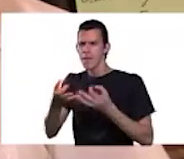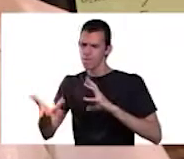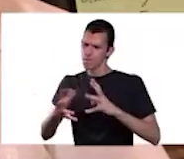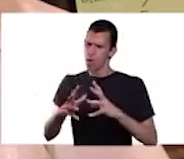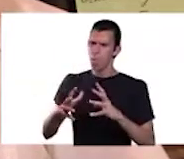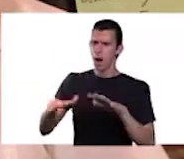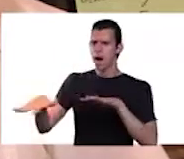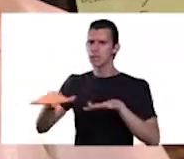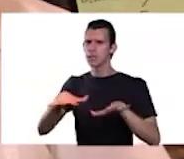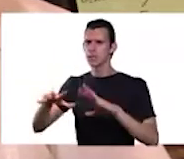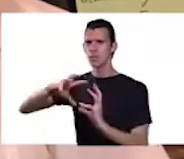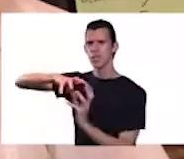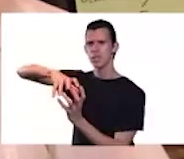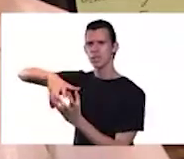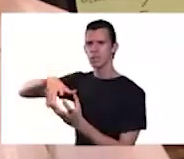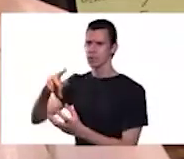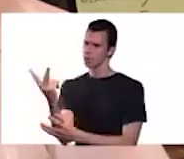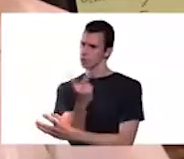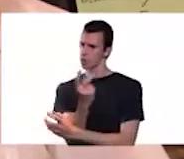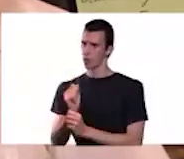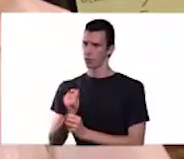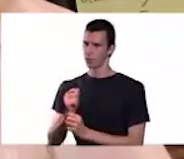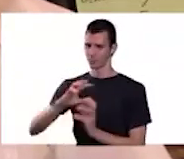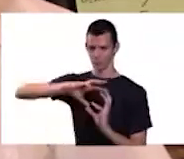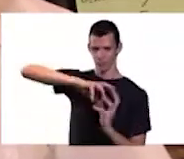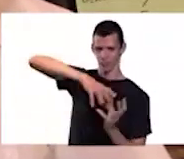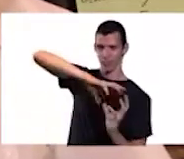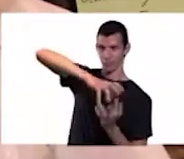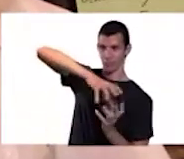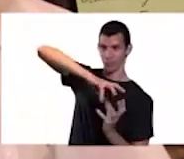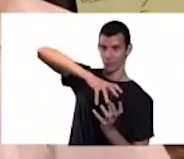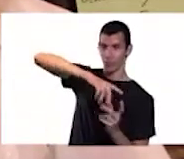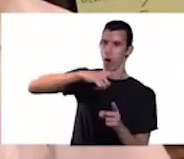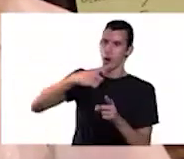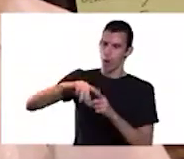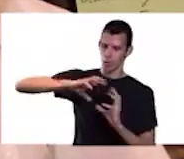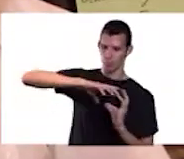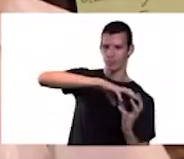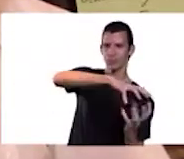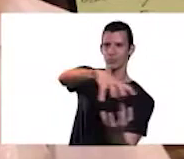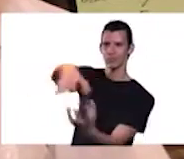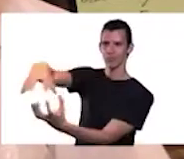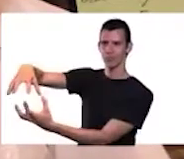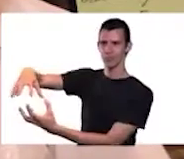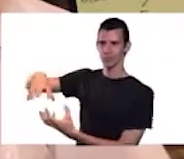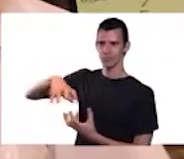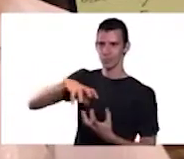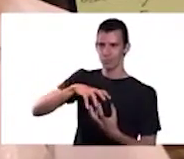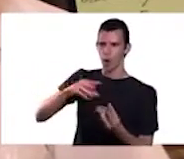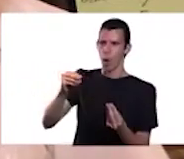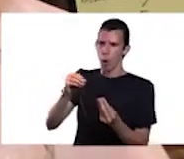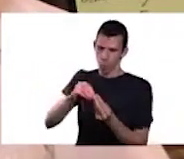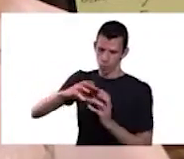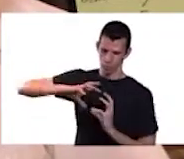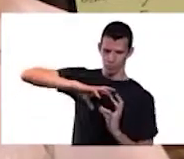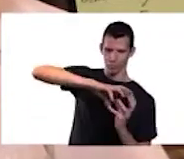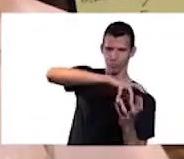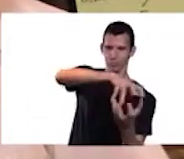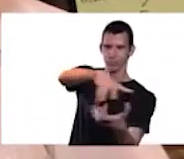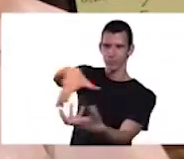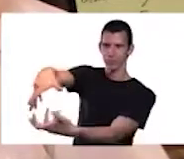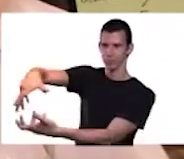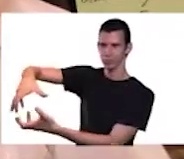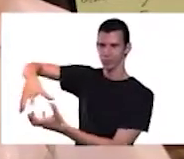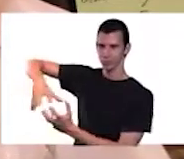sus consecuencias, como planteábamos anteriormente, sobre todo ahí para ver la política de ahorro, por ejemplo, cuando se hace cambio